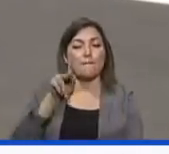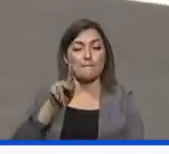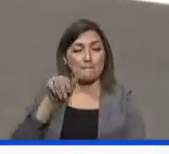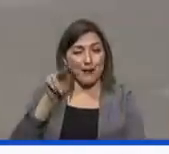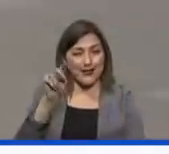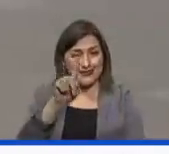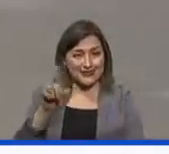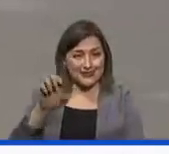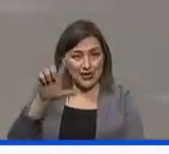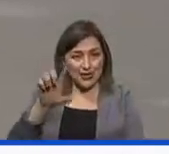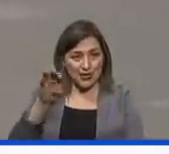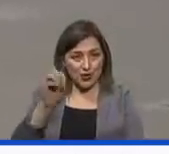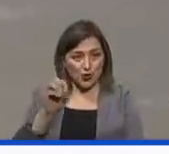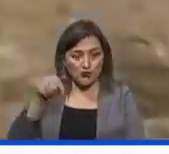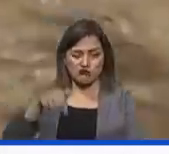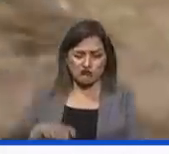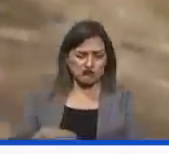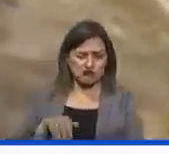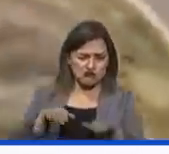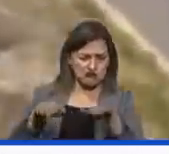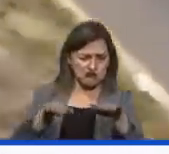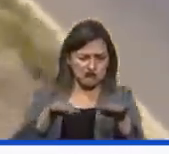respuesta del dirigente indígena